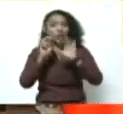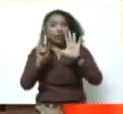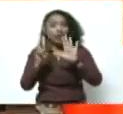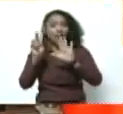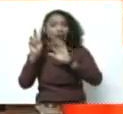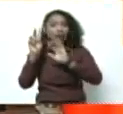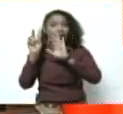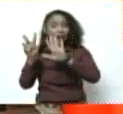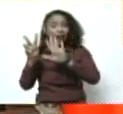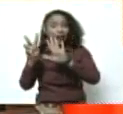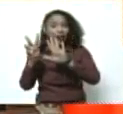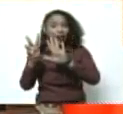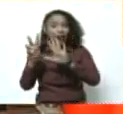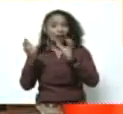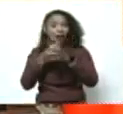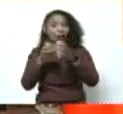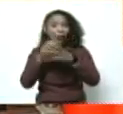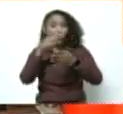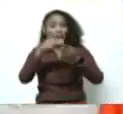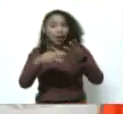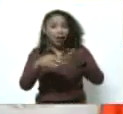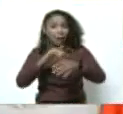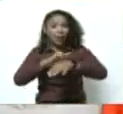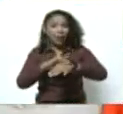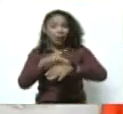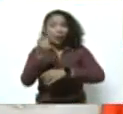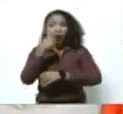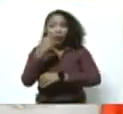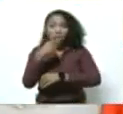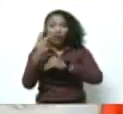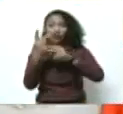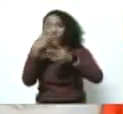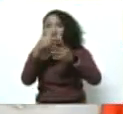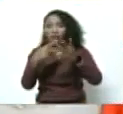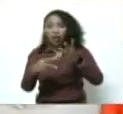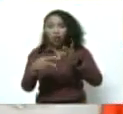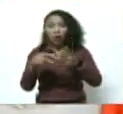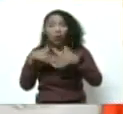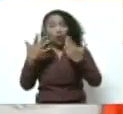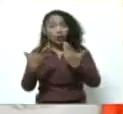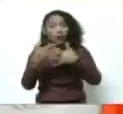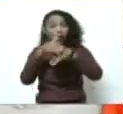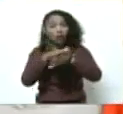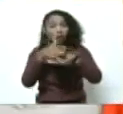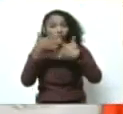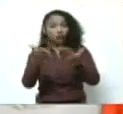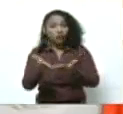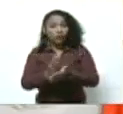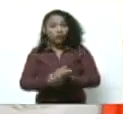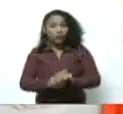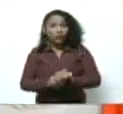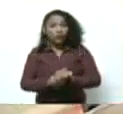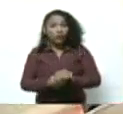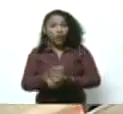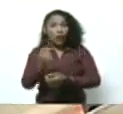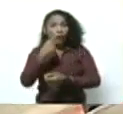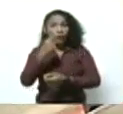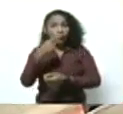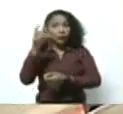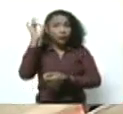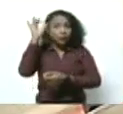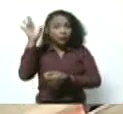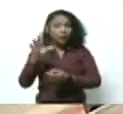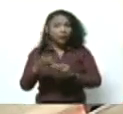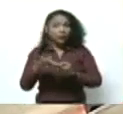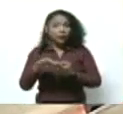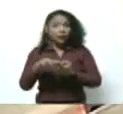141.177 unidades de equipos de insumos médicos y medicamentos varios, en lo que se incluyen acetaminofén,